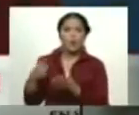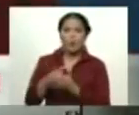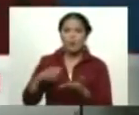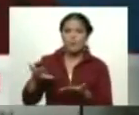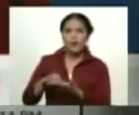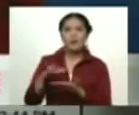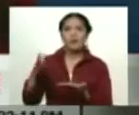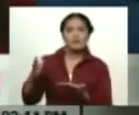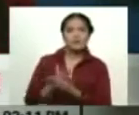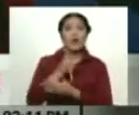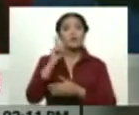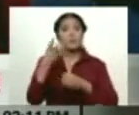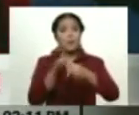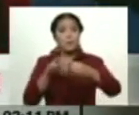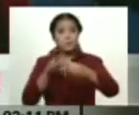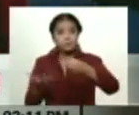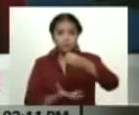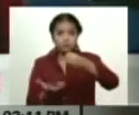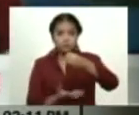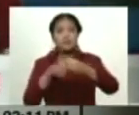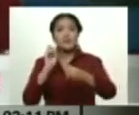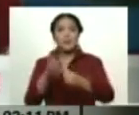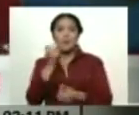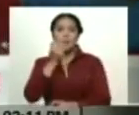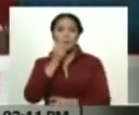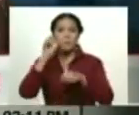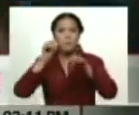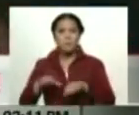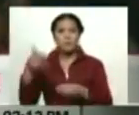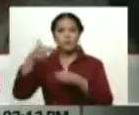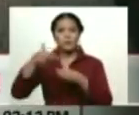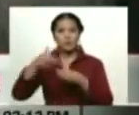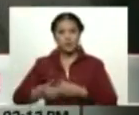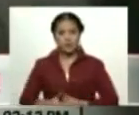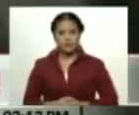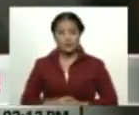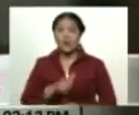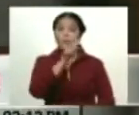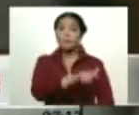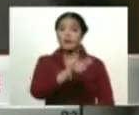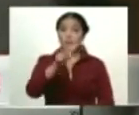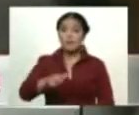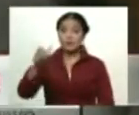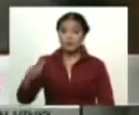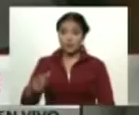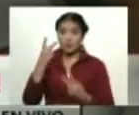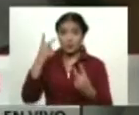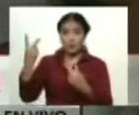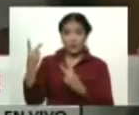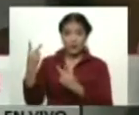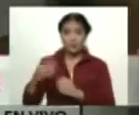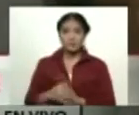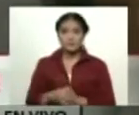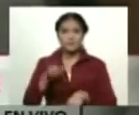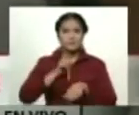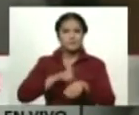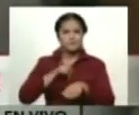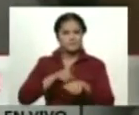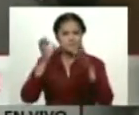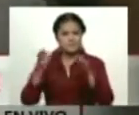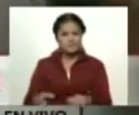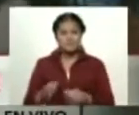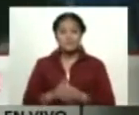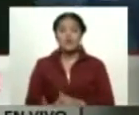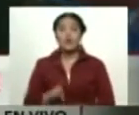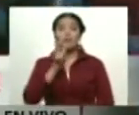hasta guarimbas e inclusive sabotaje petrolero. En todo caso, para las personas que ya nos están sintonizando, y cuando son exactamente